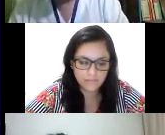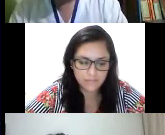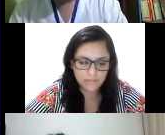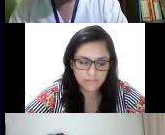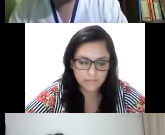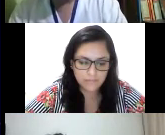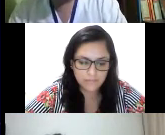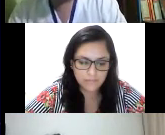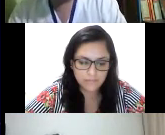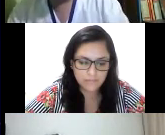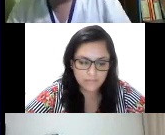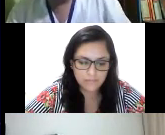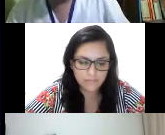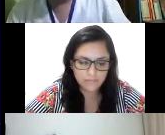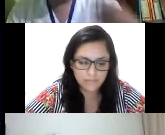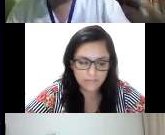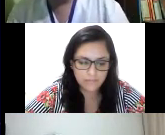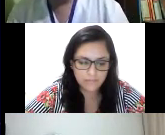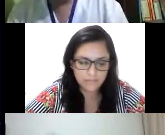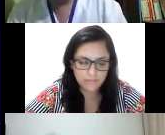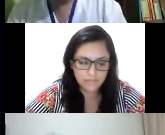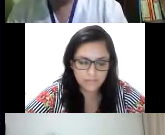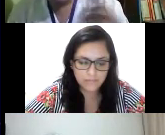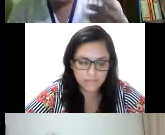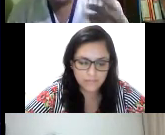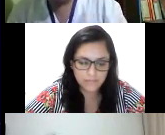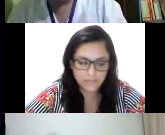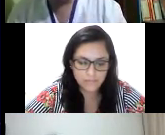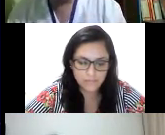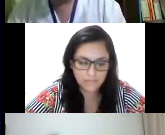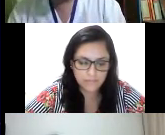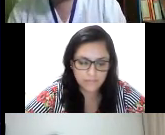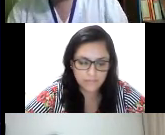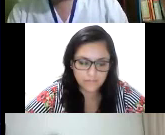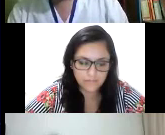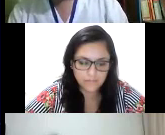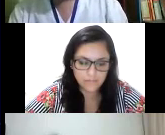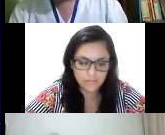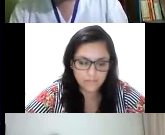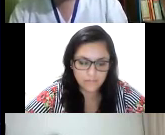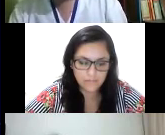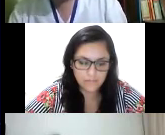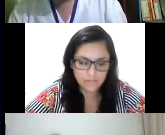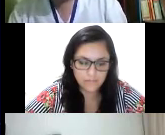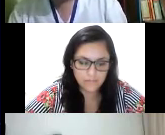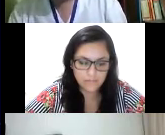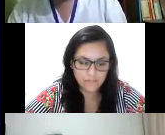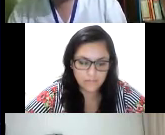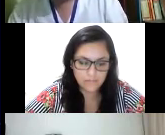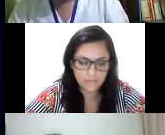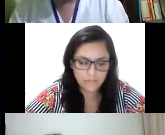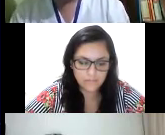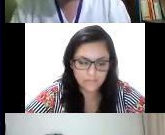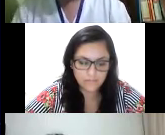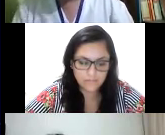a depender mucho acá en la forma como nosotros abordemos y también el estado del paciente, ¿no? Trabajamos acá la parte de la ejercicio